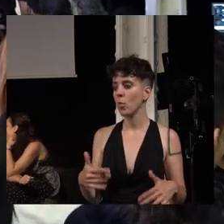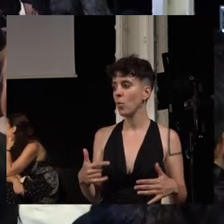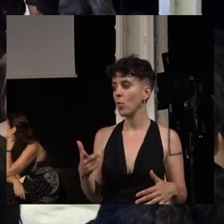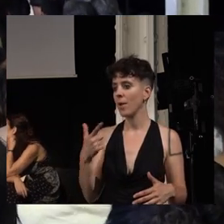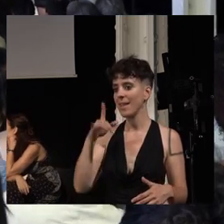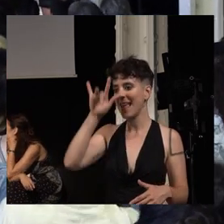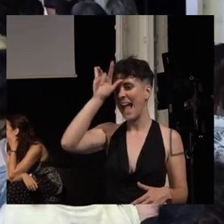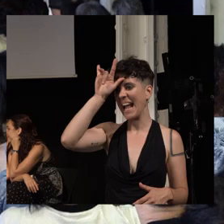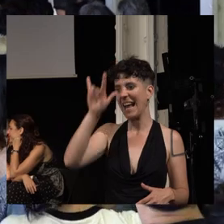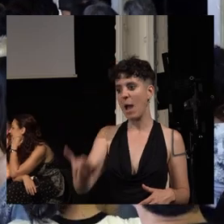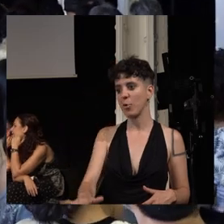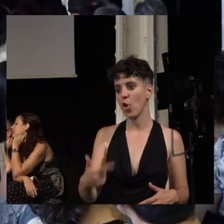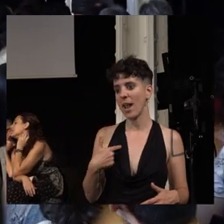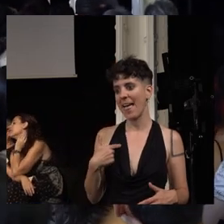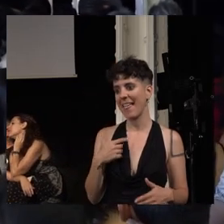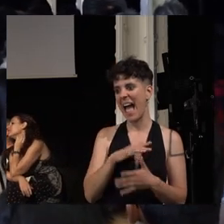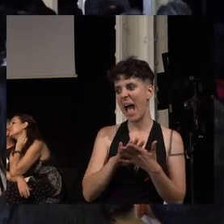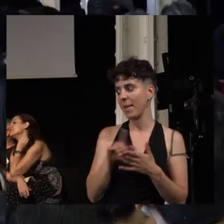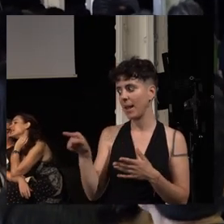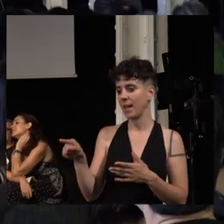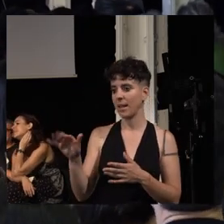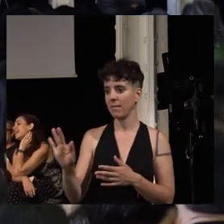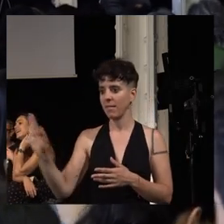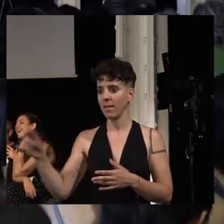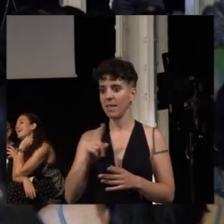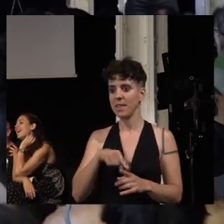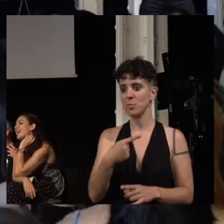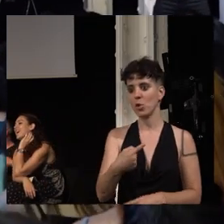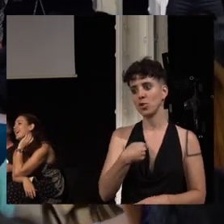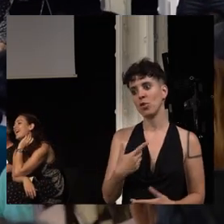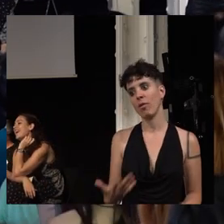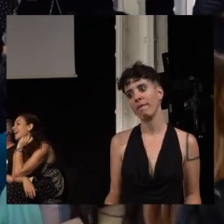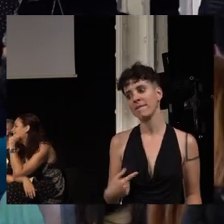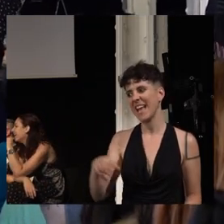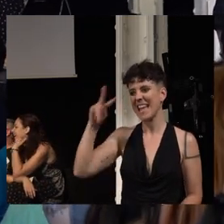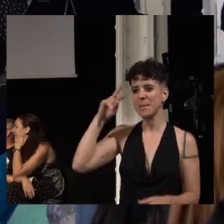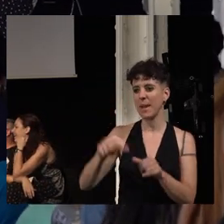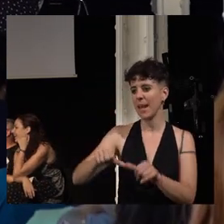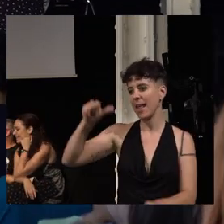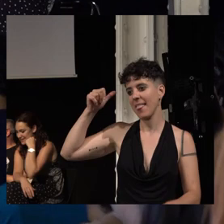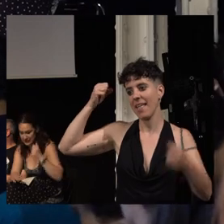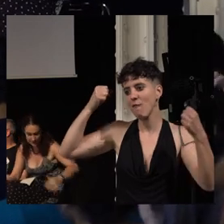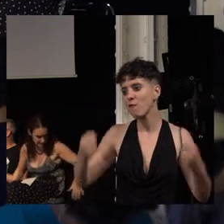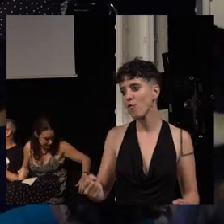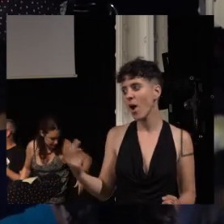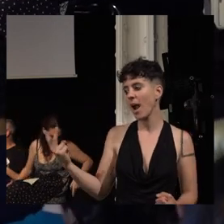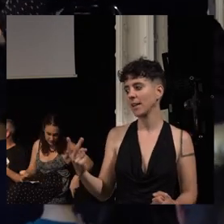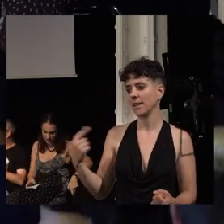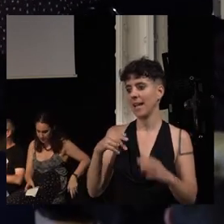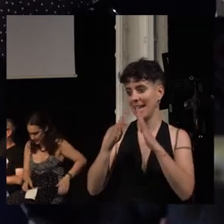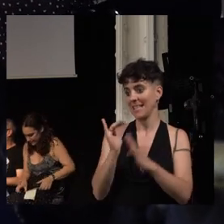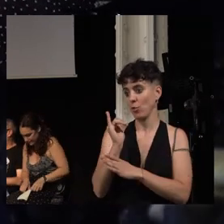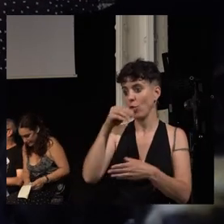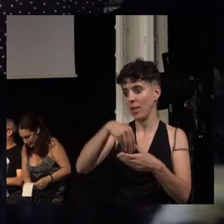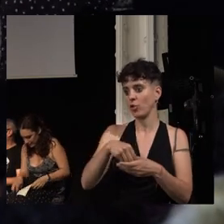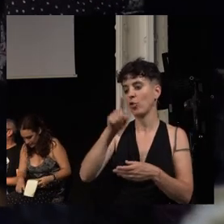cabronada hablar después de tú y de Sandra, ¿no? Porque tiene una experiencia enorme, no solo en la institución, sino